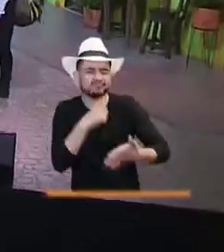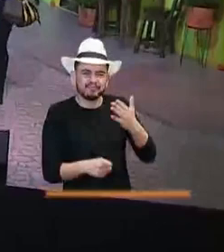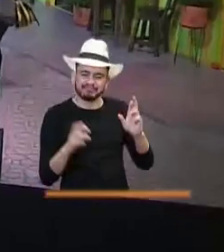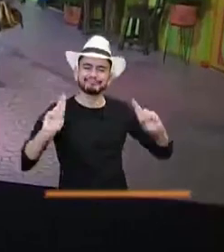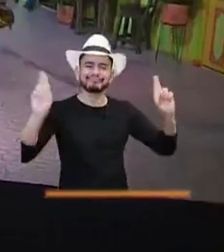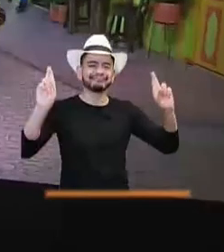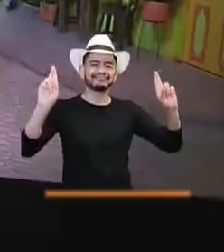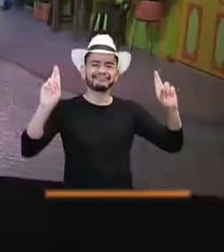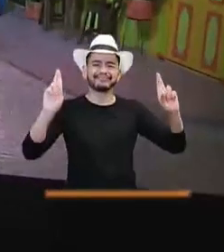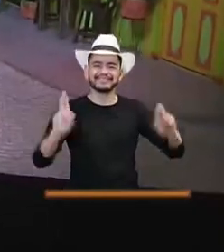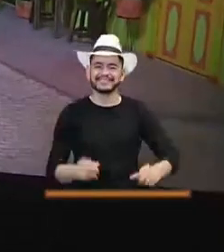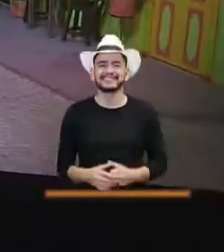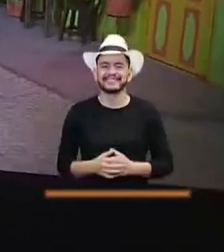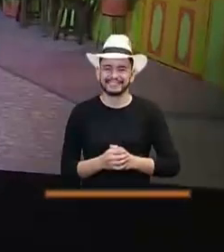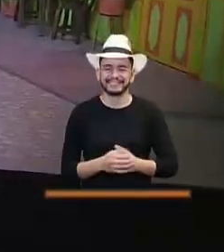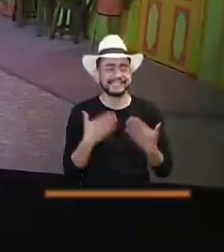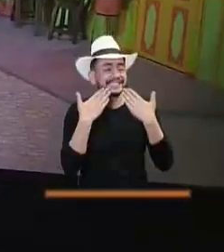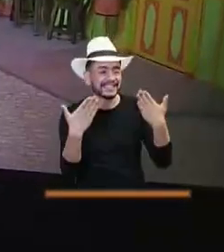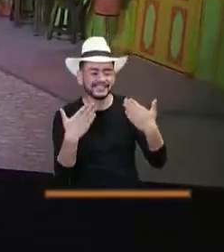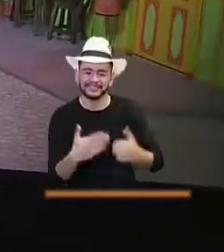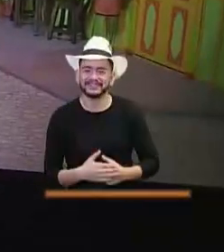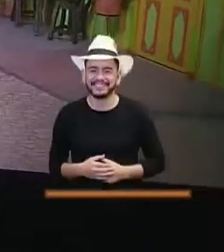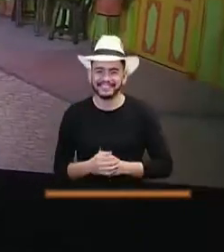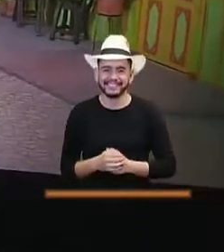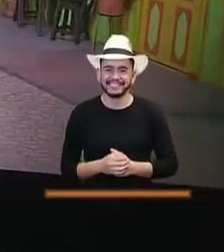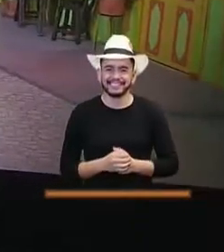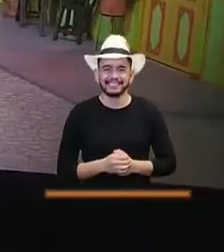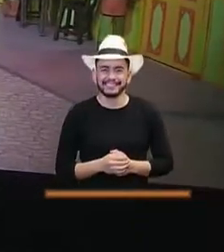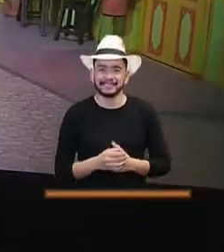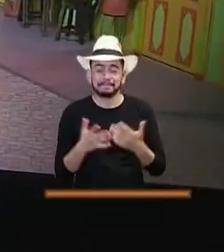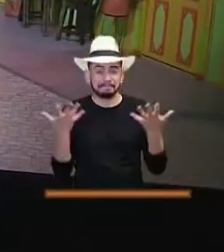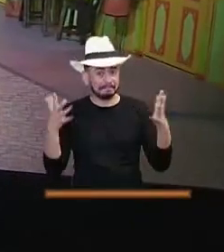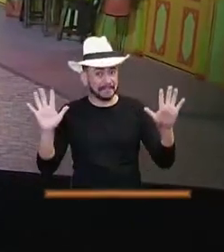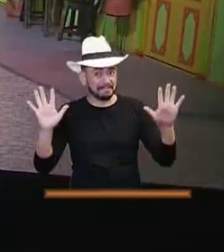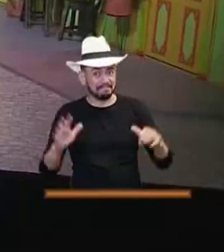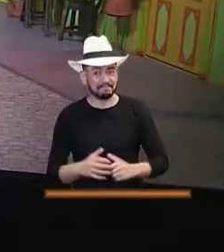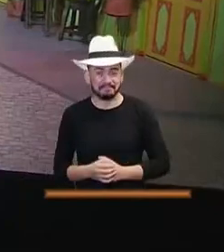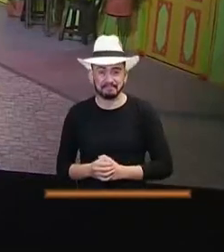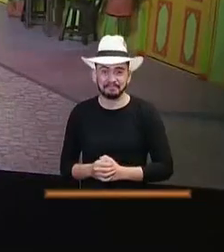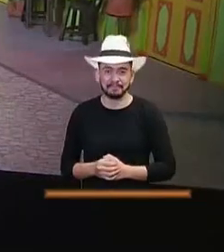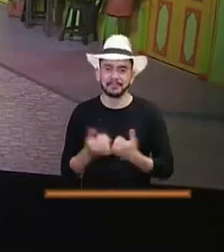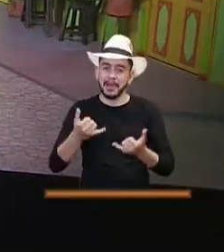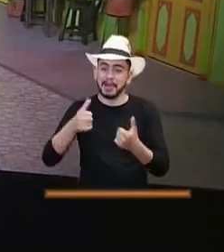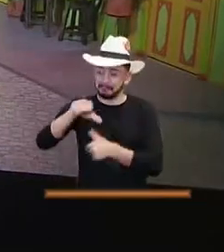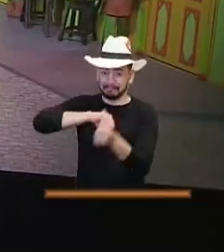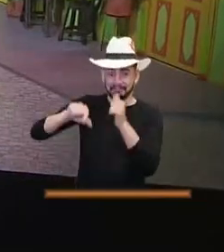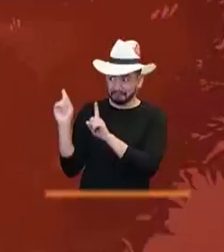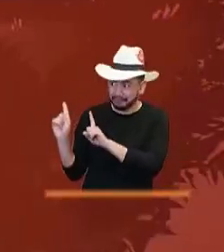Gracias. Gracias. A ustedes, trovadores, va pasando ahí de a poco la tanda. Llamamos a los